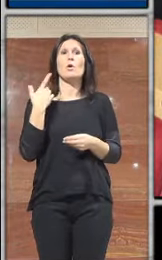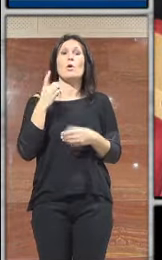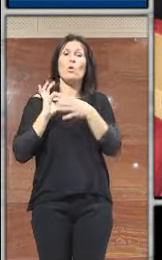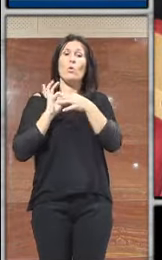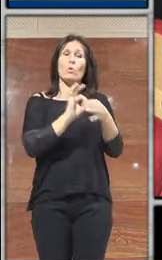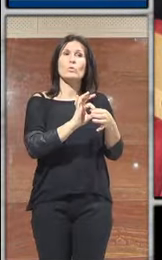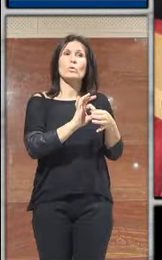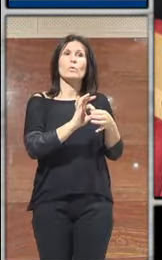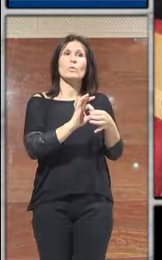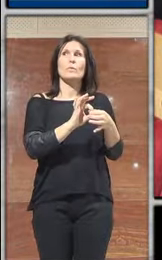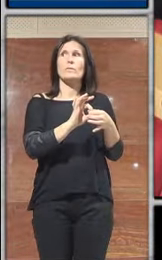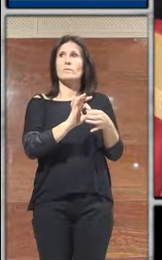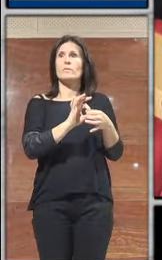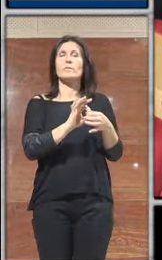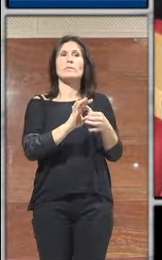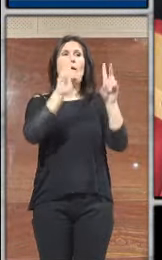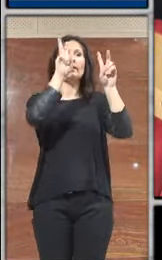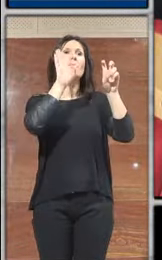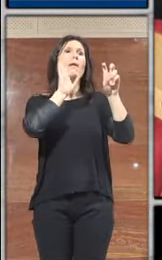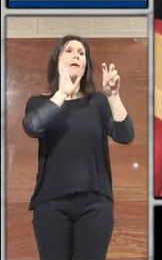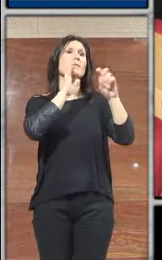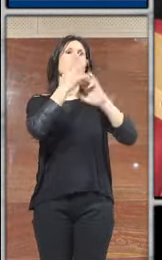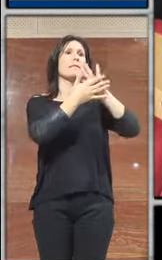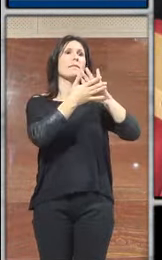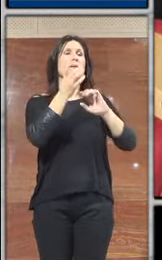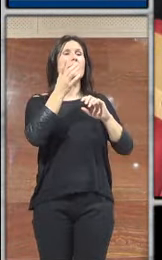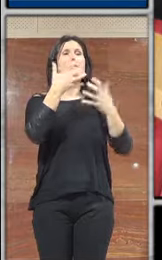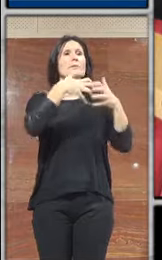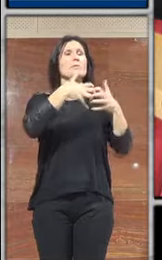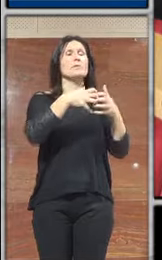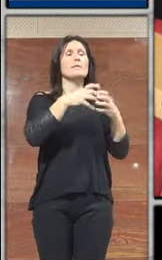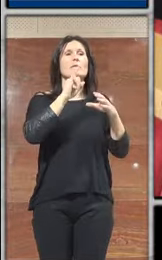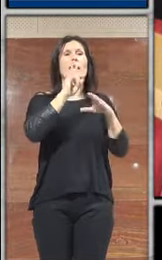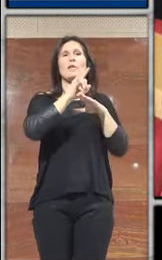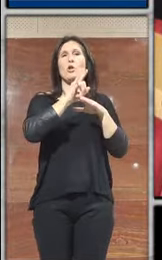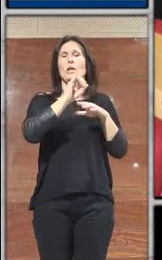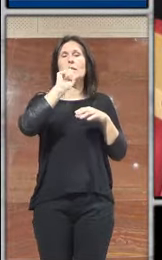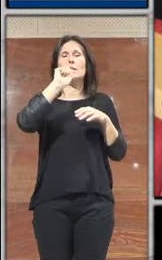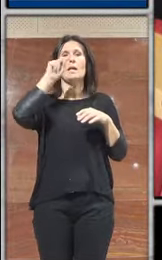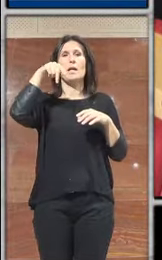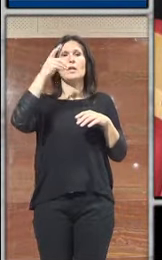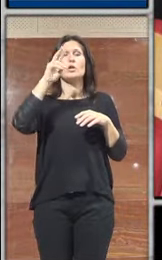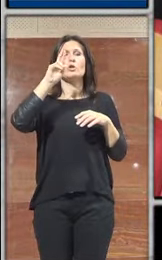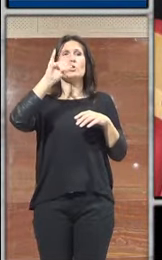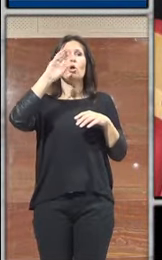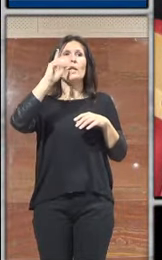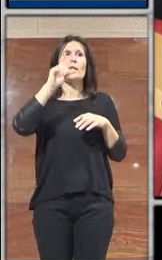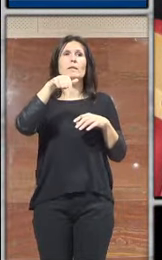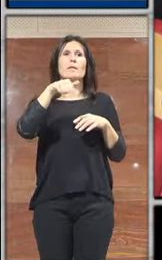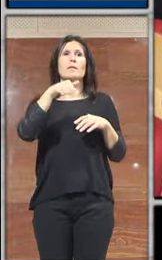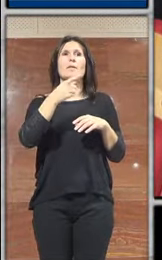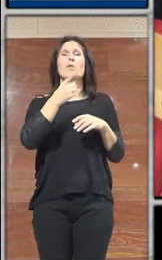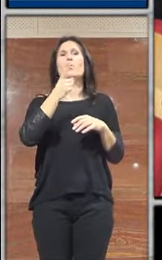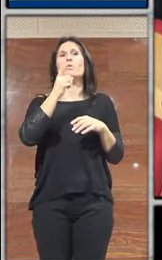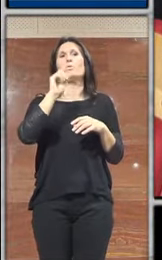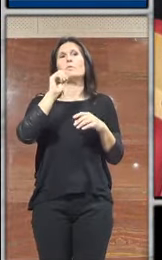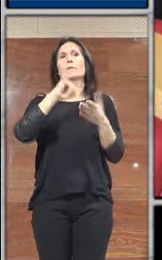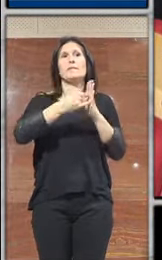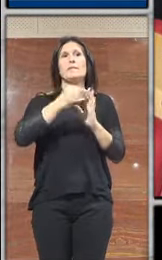tema que comentabas de dispositivos Android, a partir de la versión 3.1